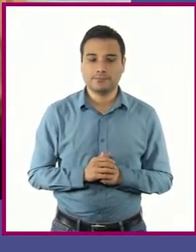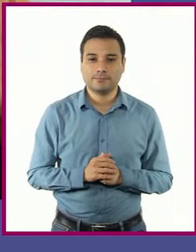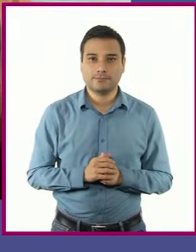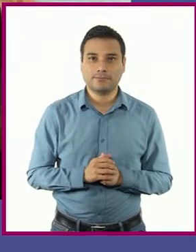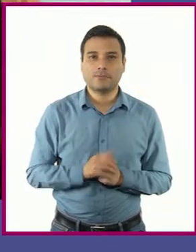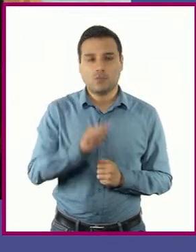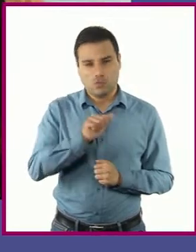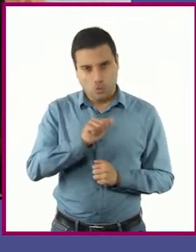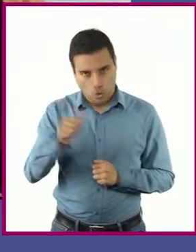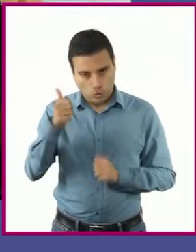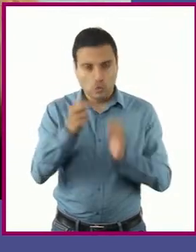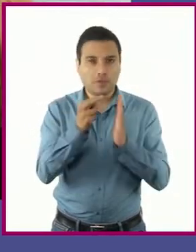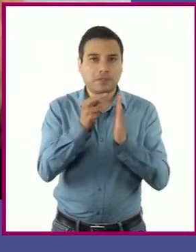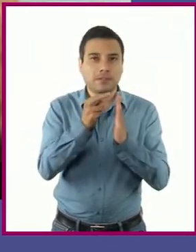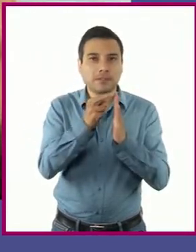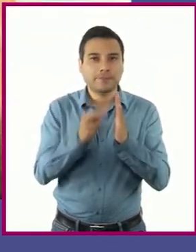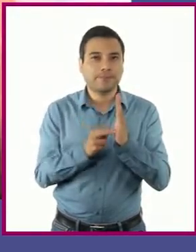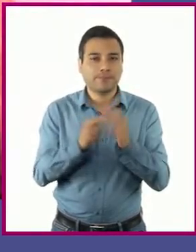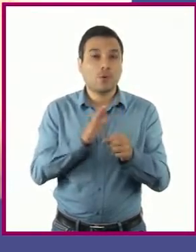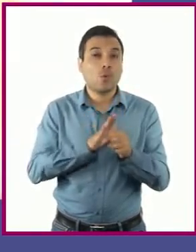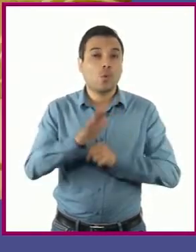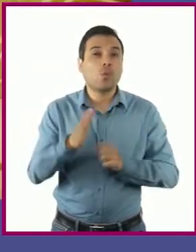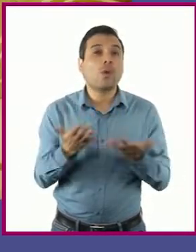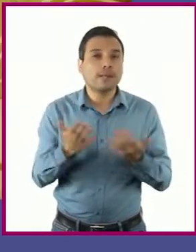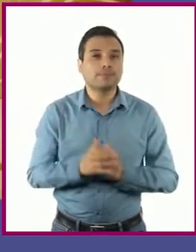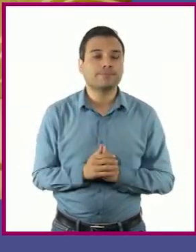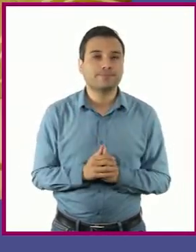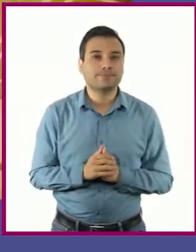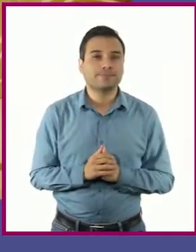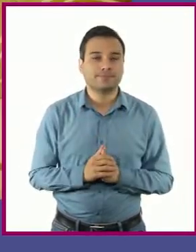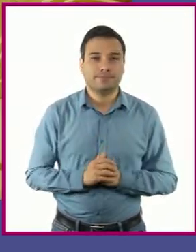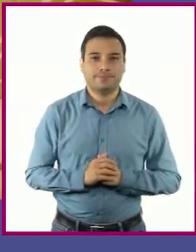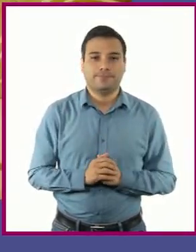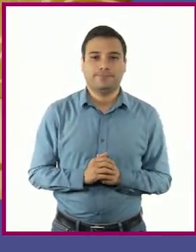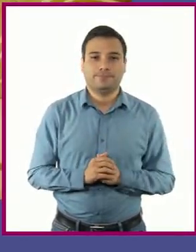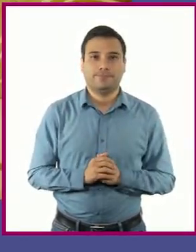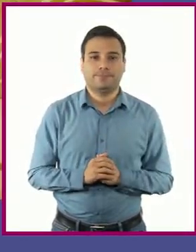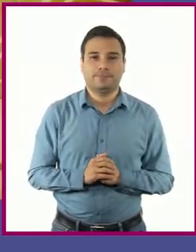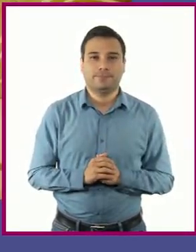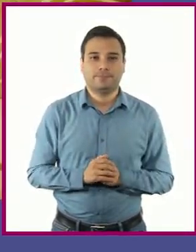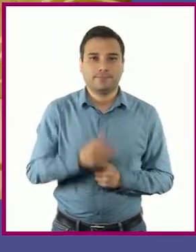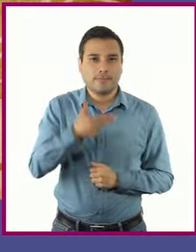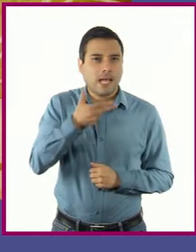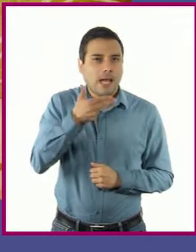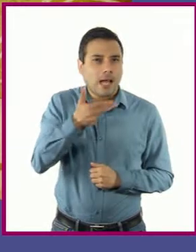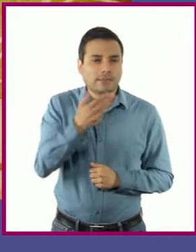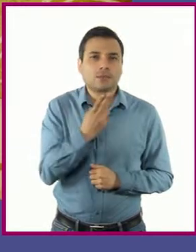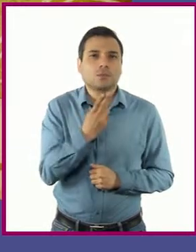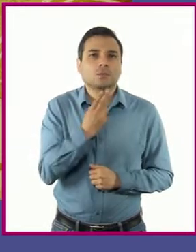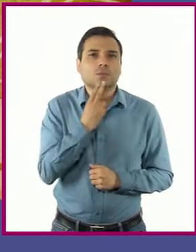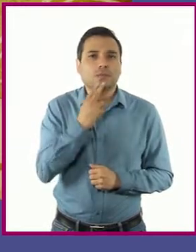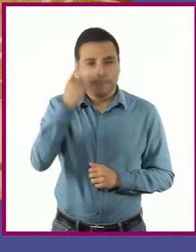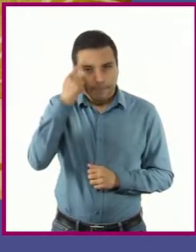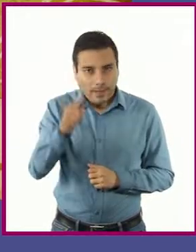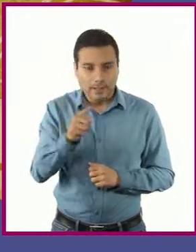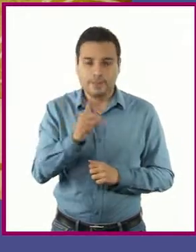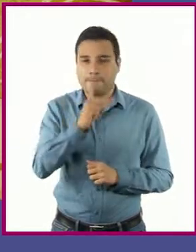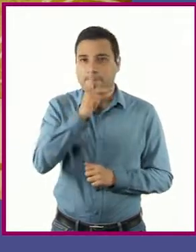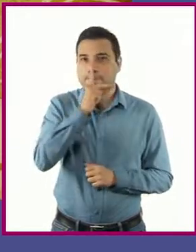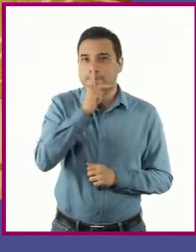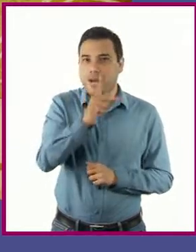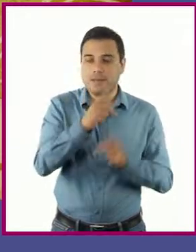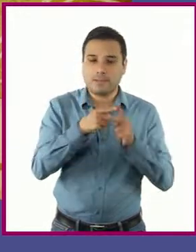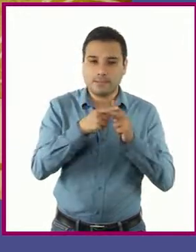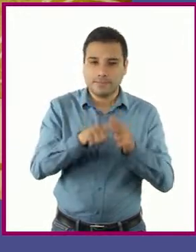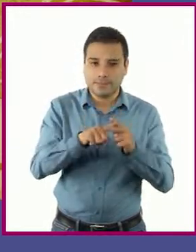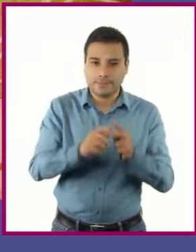Otra regla que se puede memorizar fácilmente es el uso de la H en palabras que empiezan con el diptongo